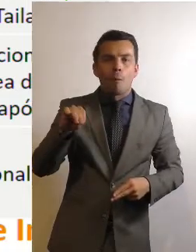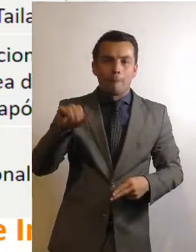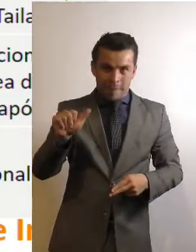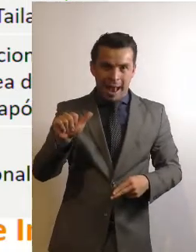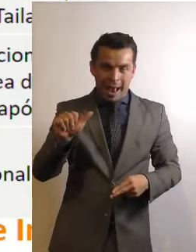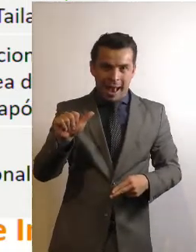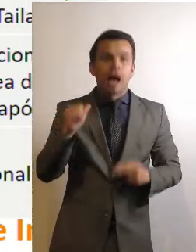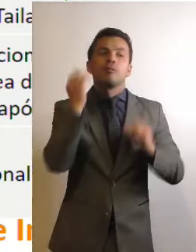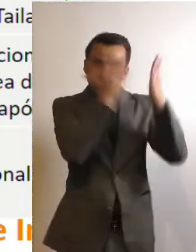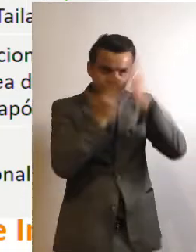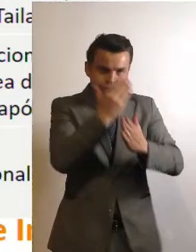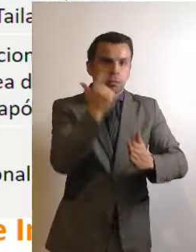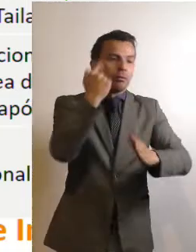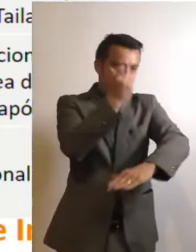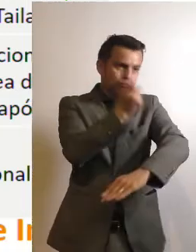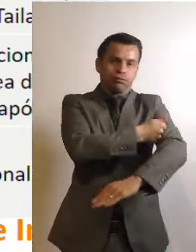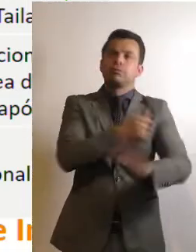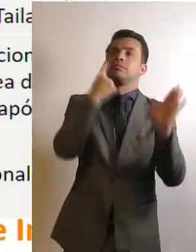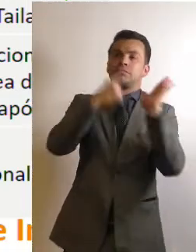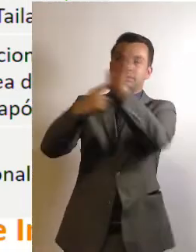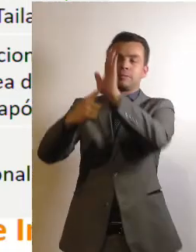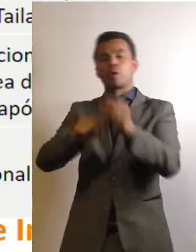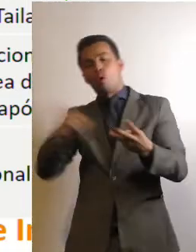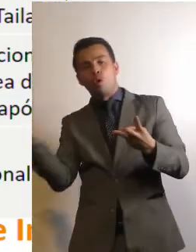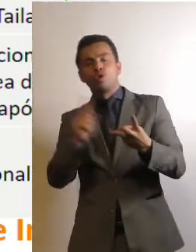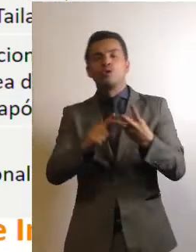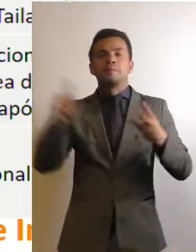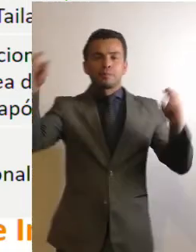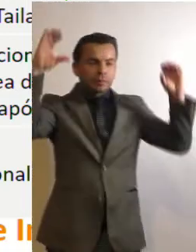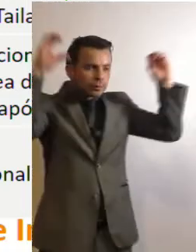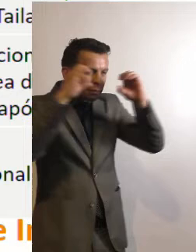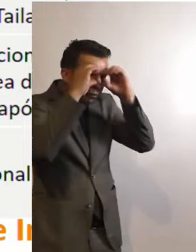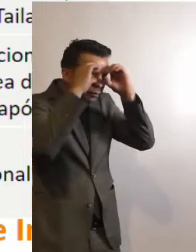simulador óptico de astigmatismo, de optometría,